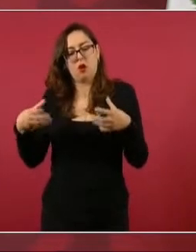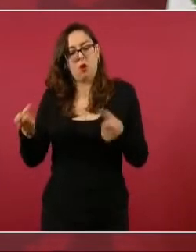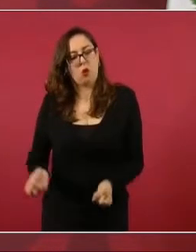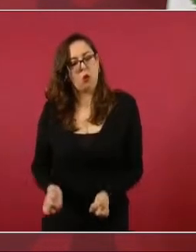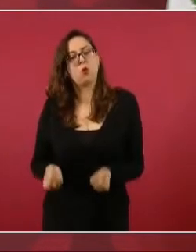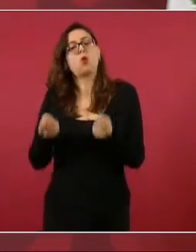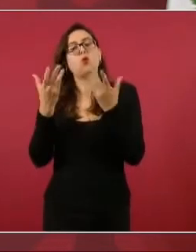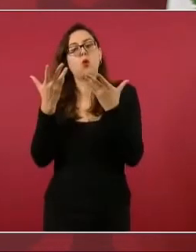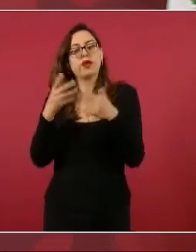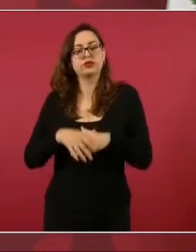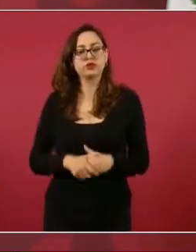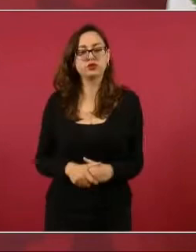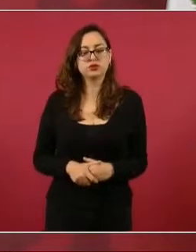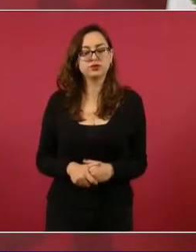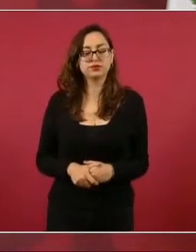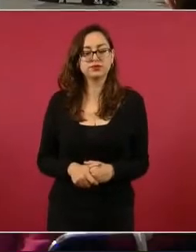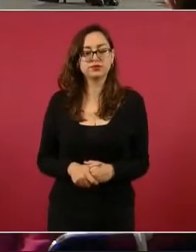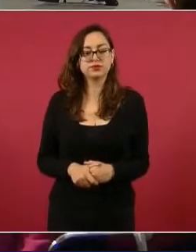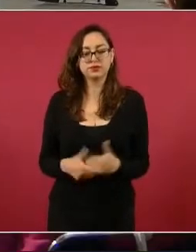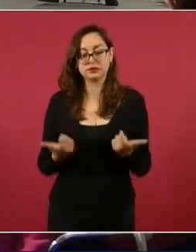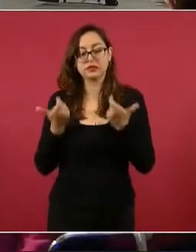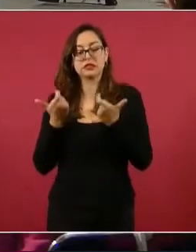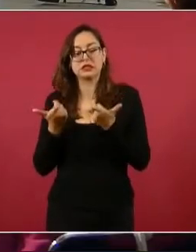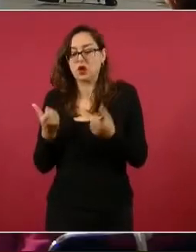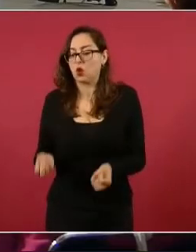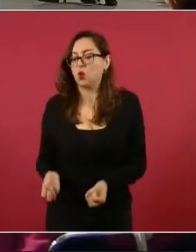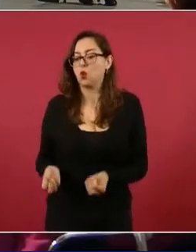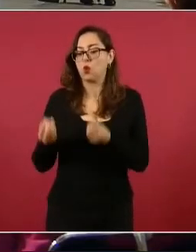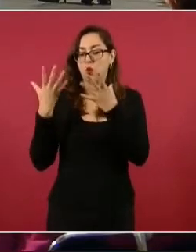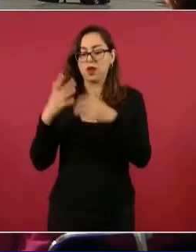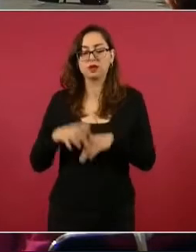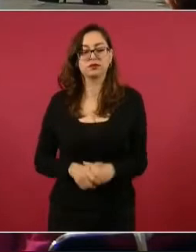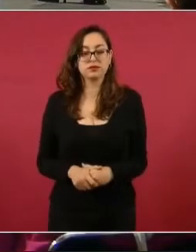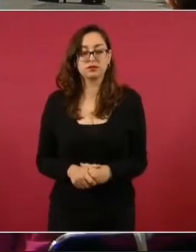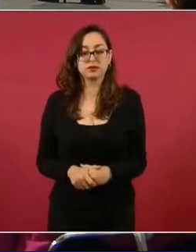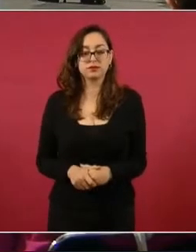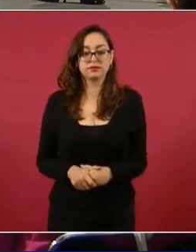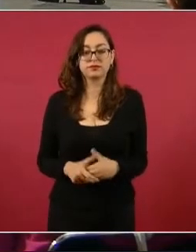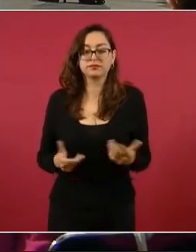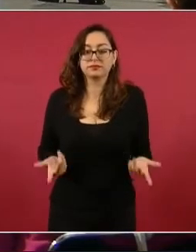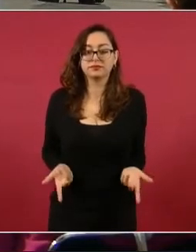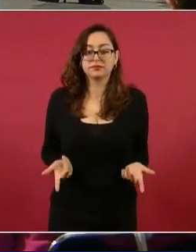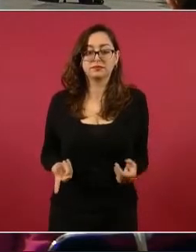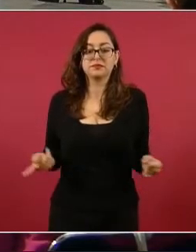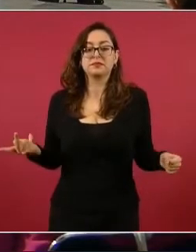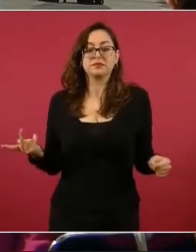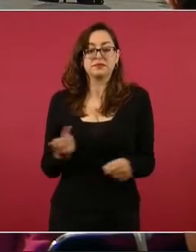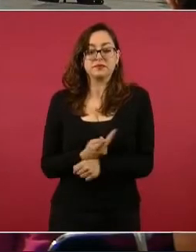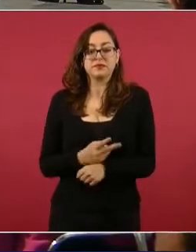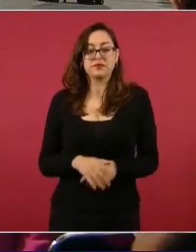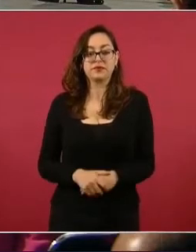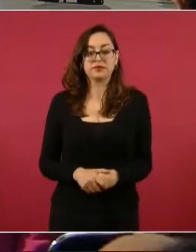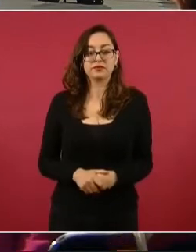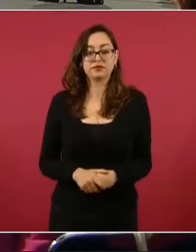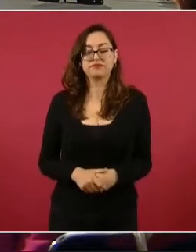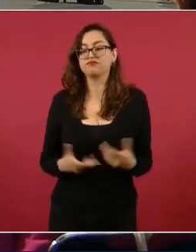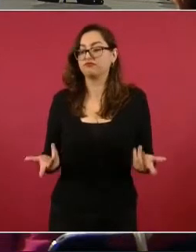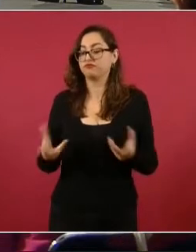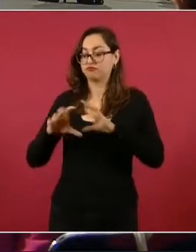Para cerca de 1.000 millones de seres humanos que viven con